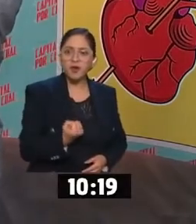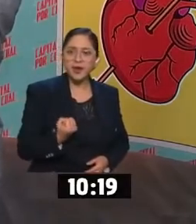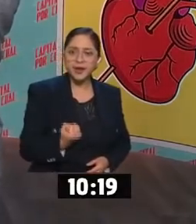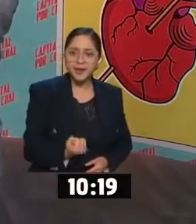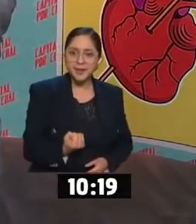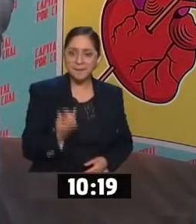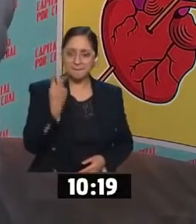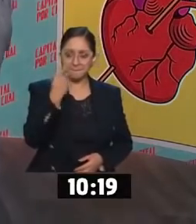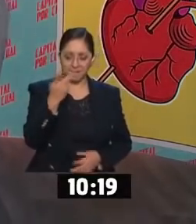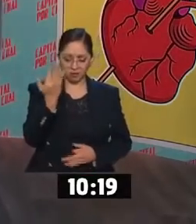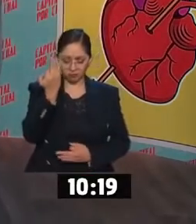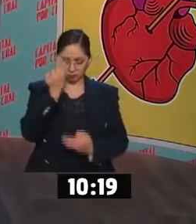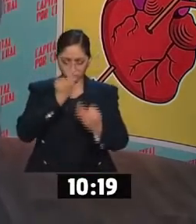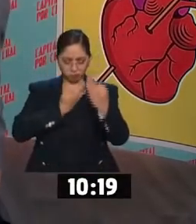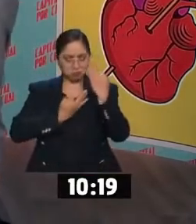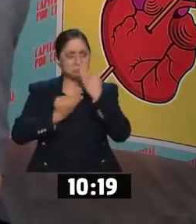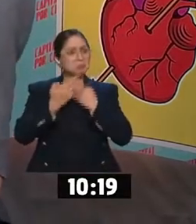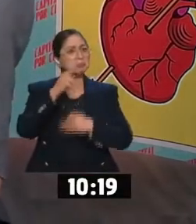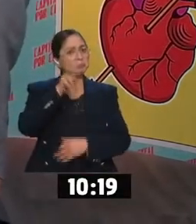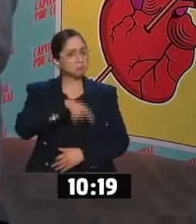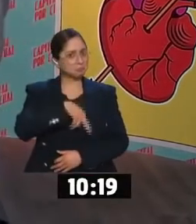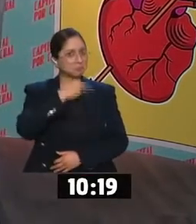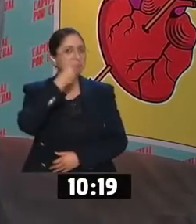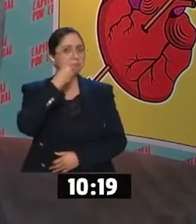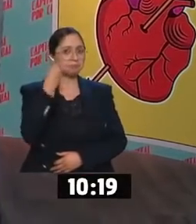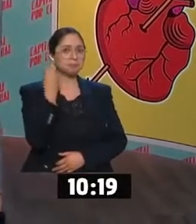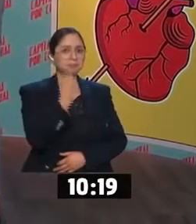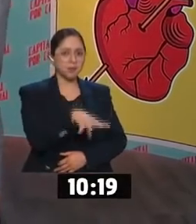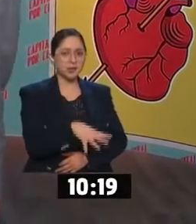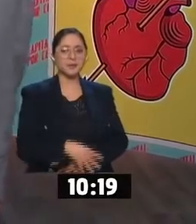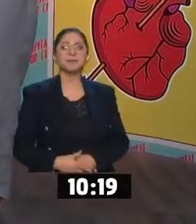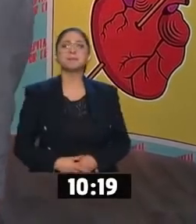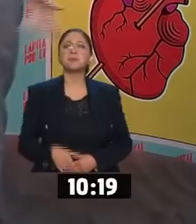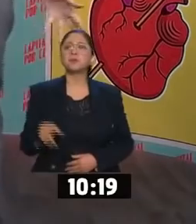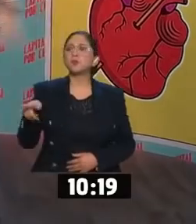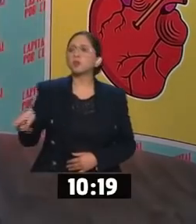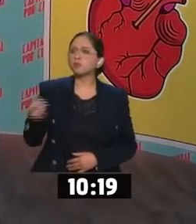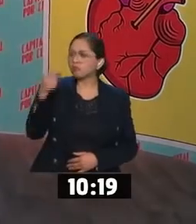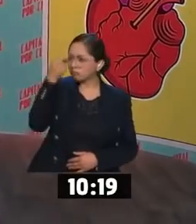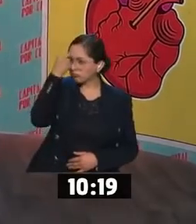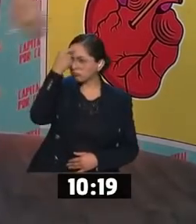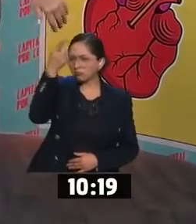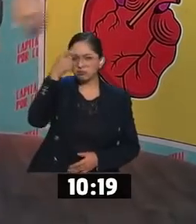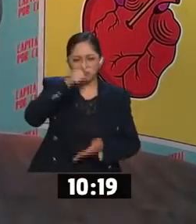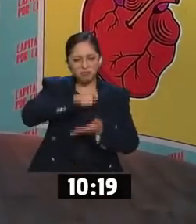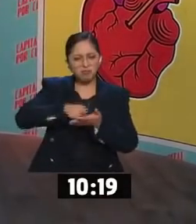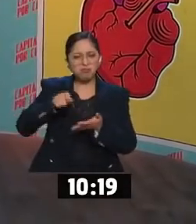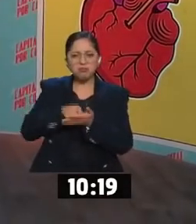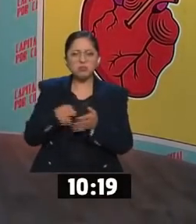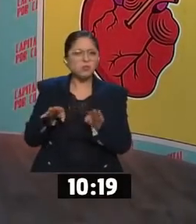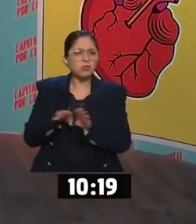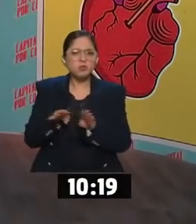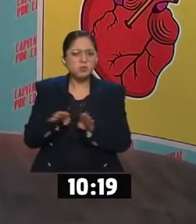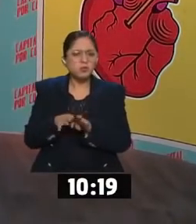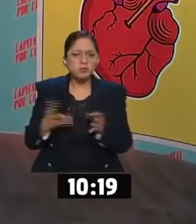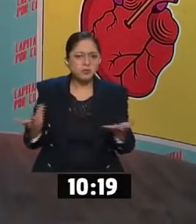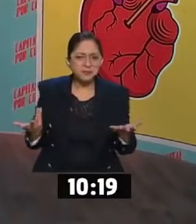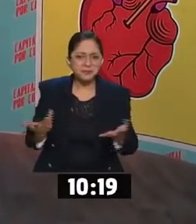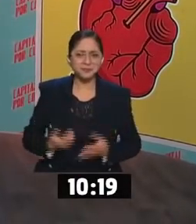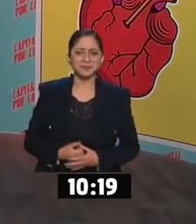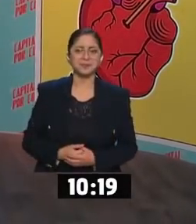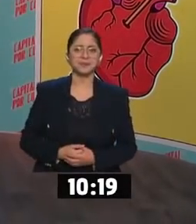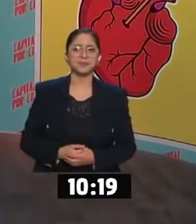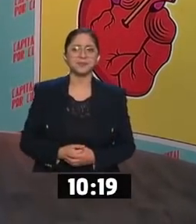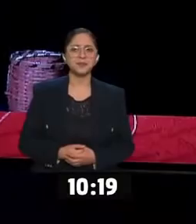la percha, me encantó. Oiga, ¿usted en qué se basó para escribir esta maravilla? Pues me basé en un recuerdo